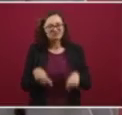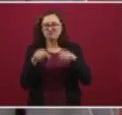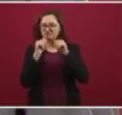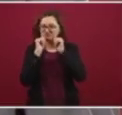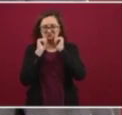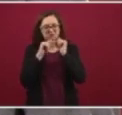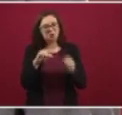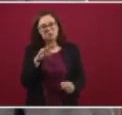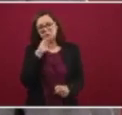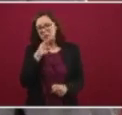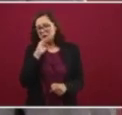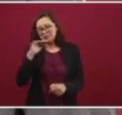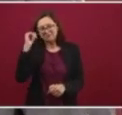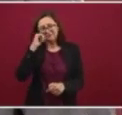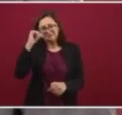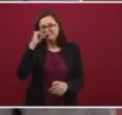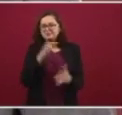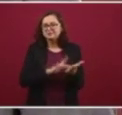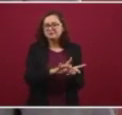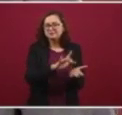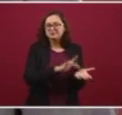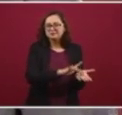Entonces,